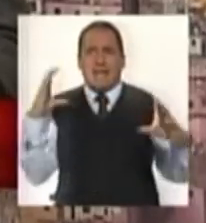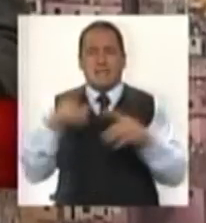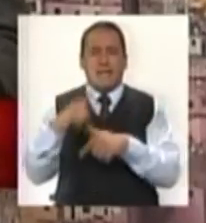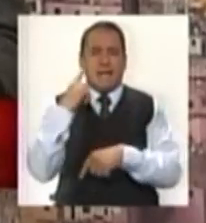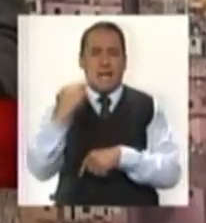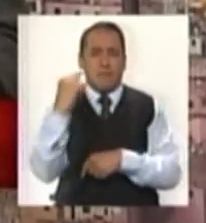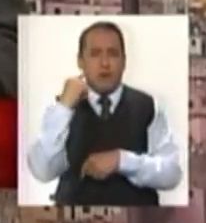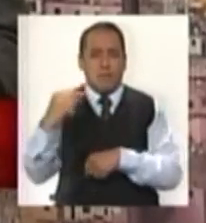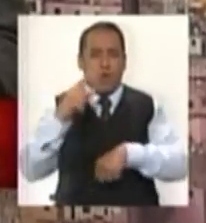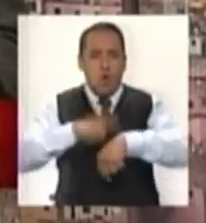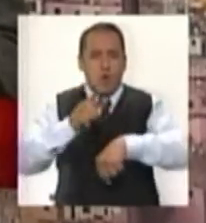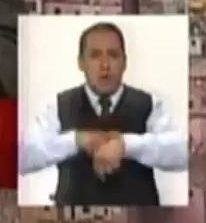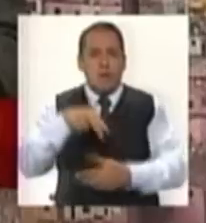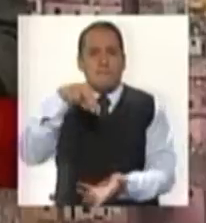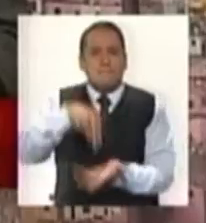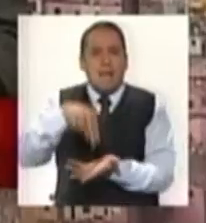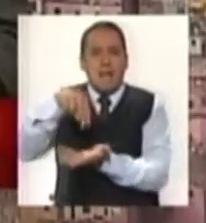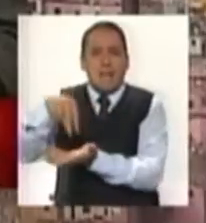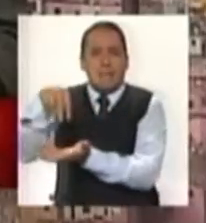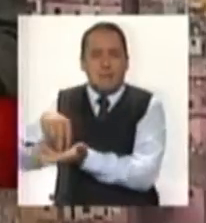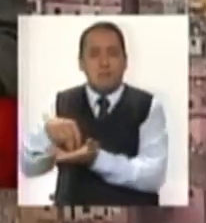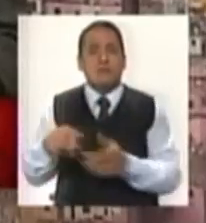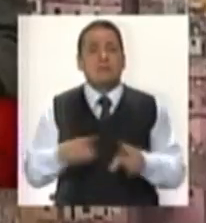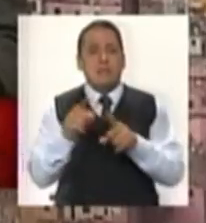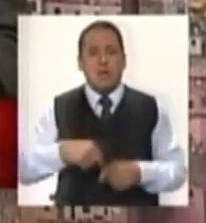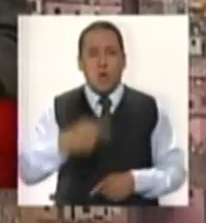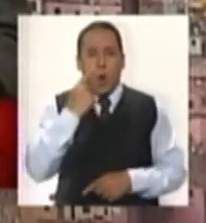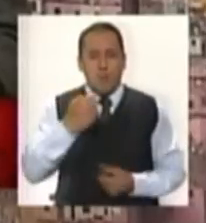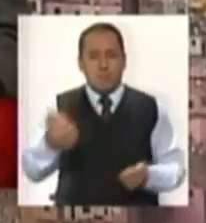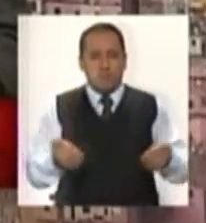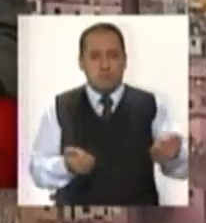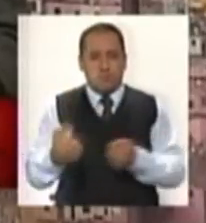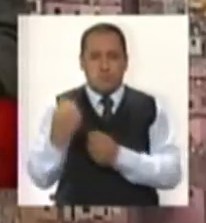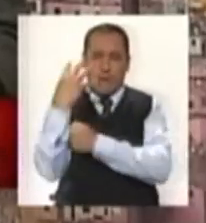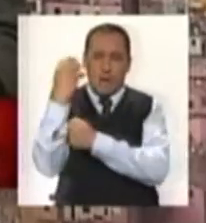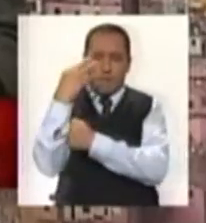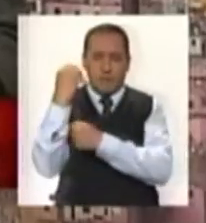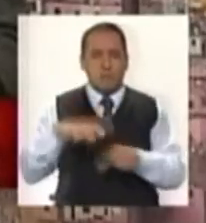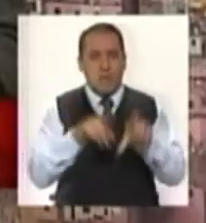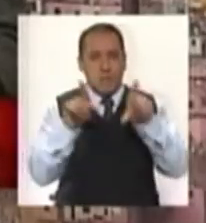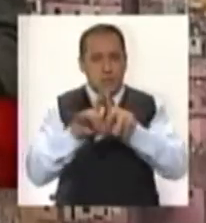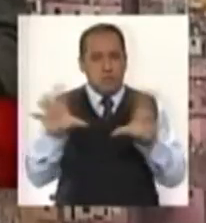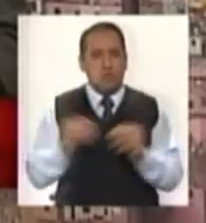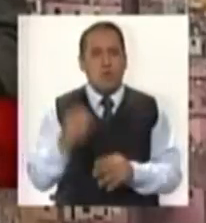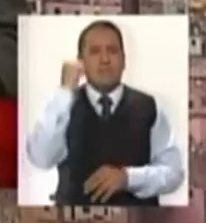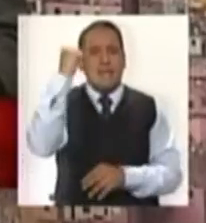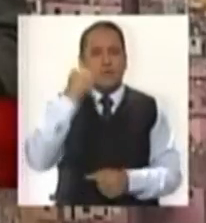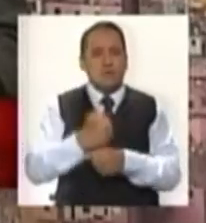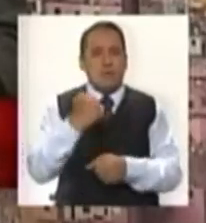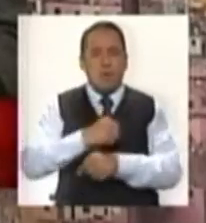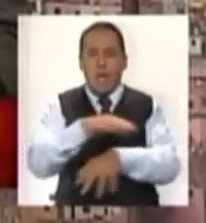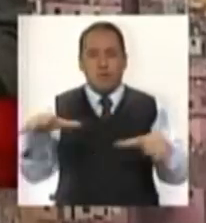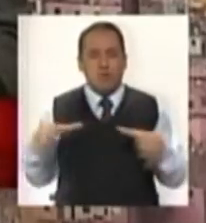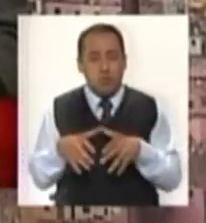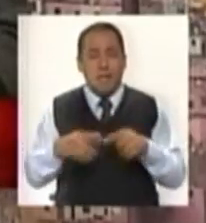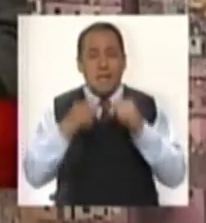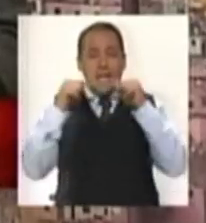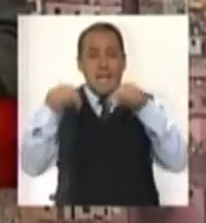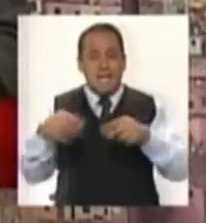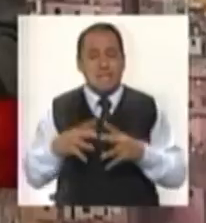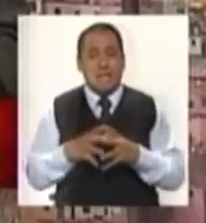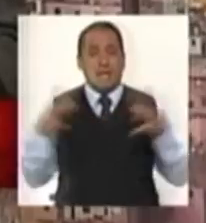rápidos, con horarios y paraderos, con choferes capacitados, trabajo digno y derechos laborales para todos. Este es el